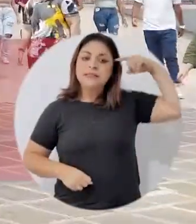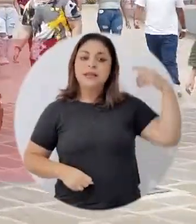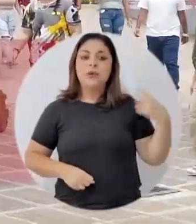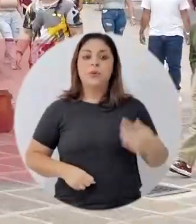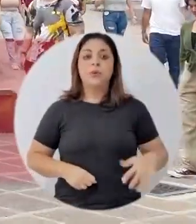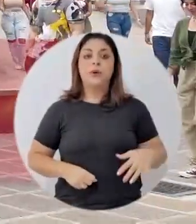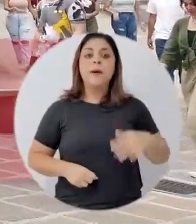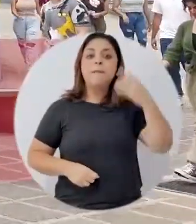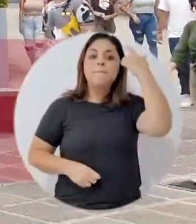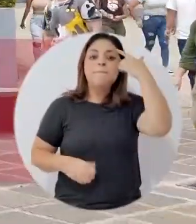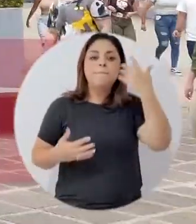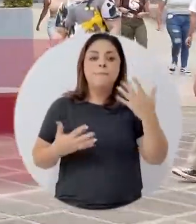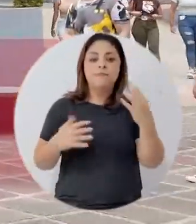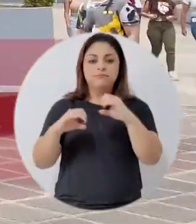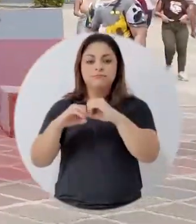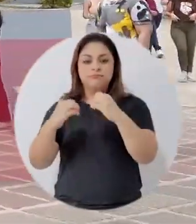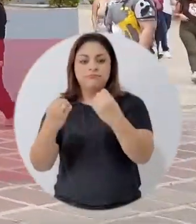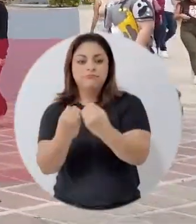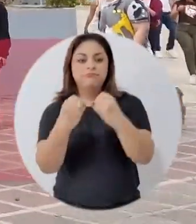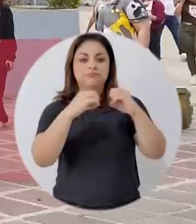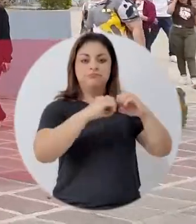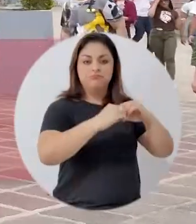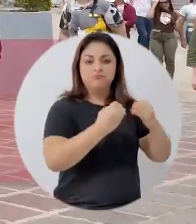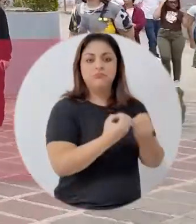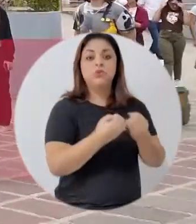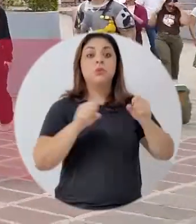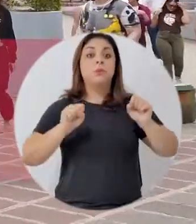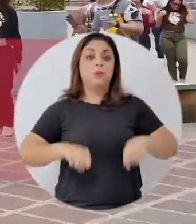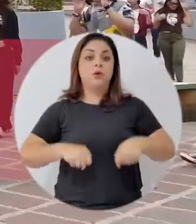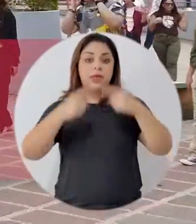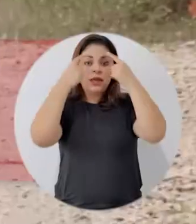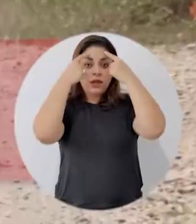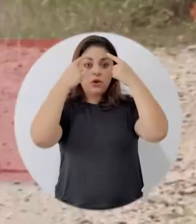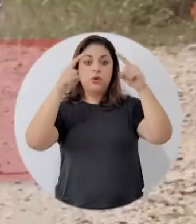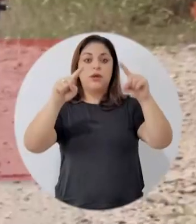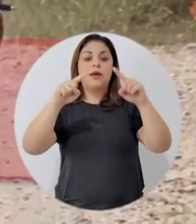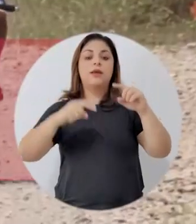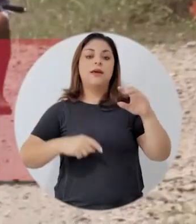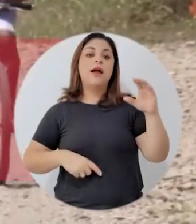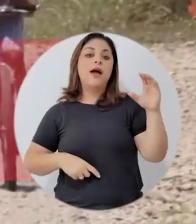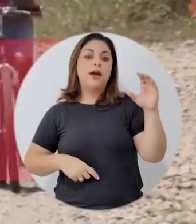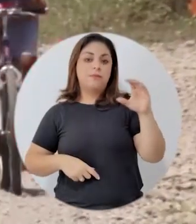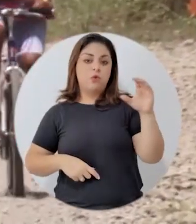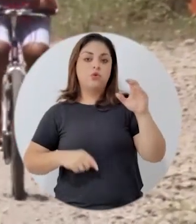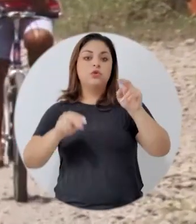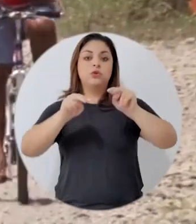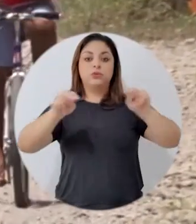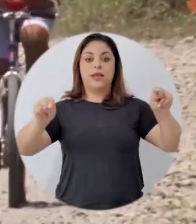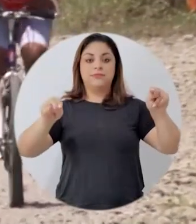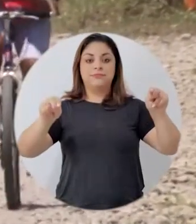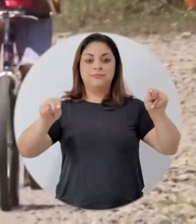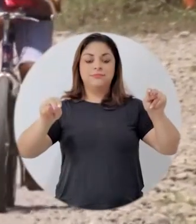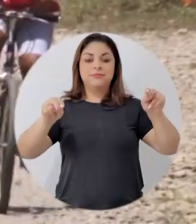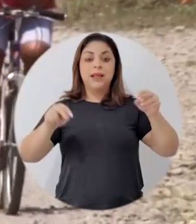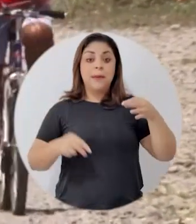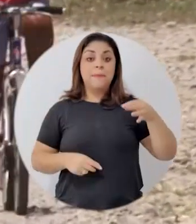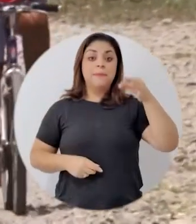nacional que ayuda a que las organizaciones puedan llevar a la carbono neutralidad. De hecho, en los próximos